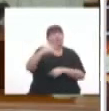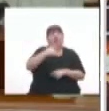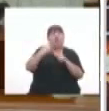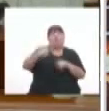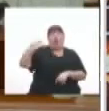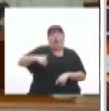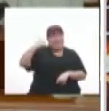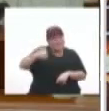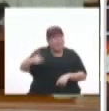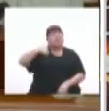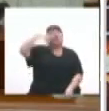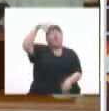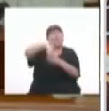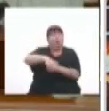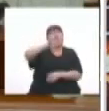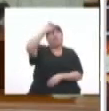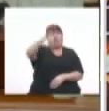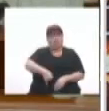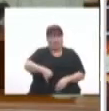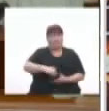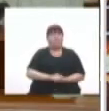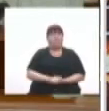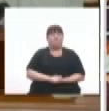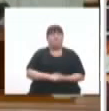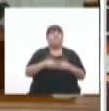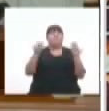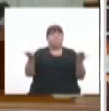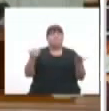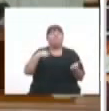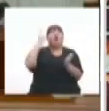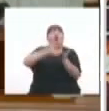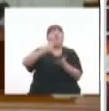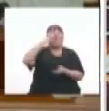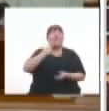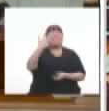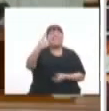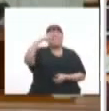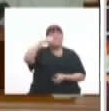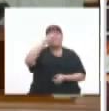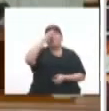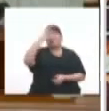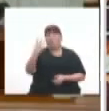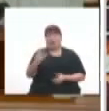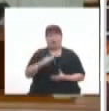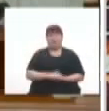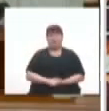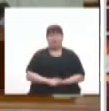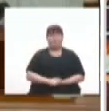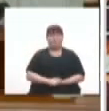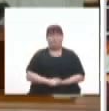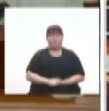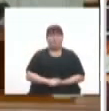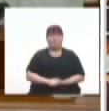los espacios políticos que que conforman Este senado pero que a su vez también corren este riesgo o o esta